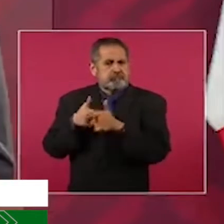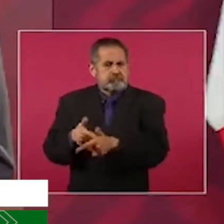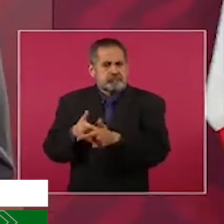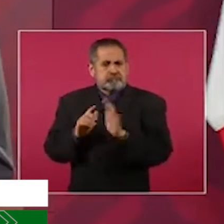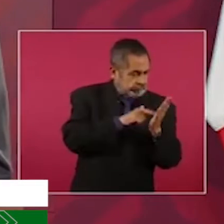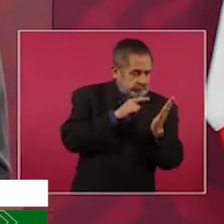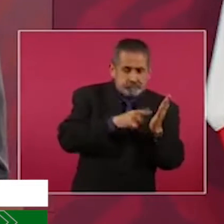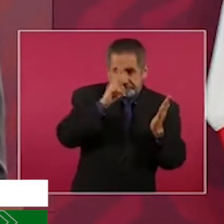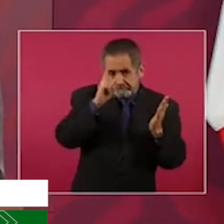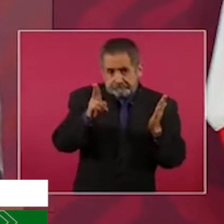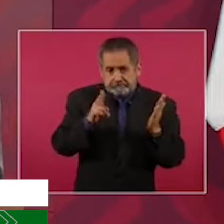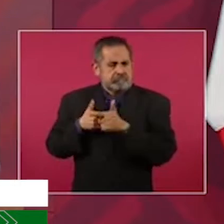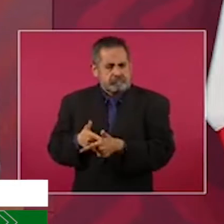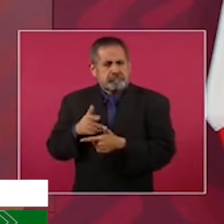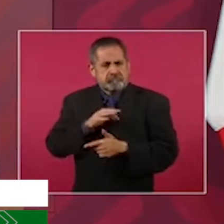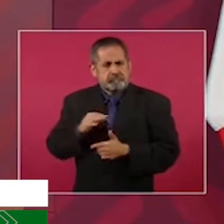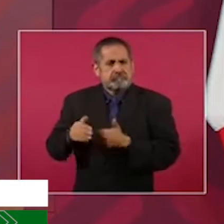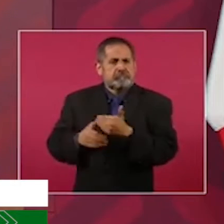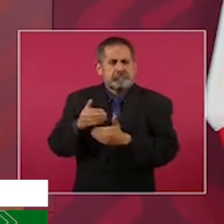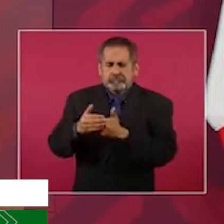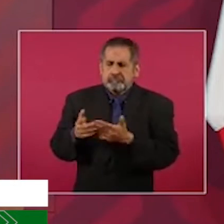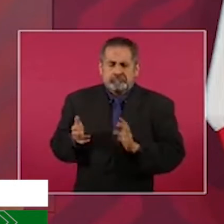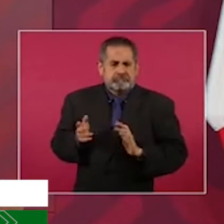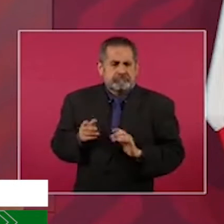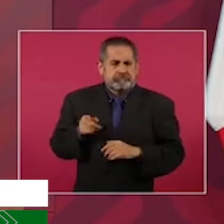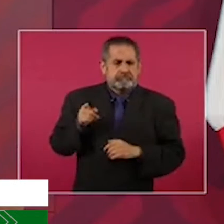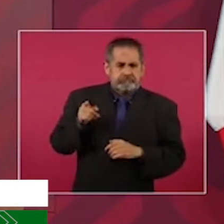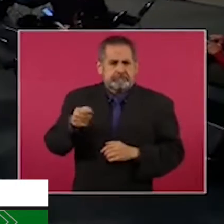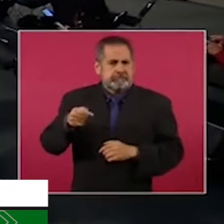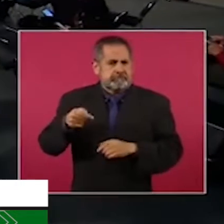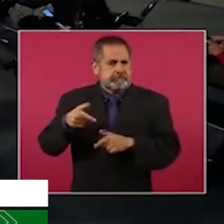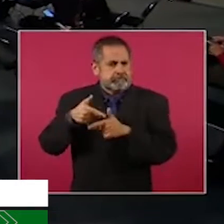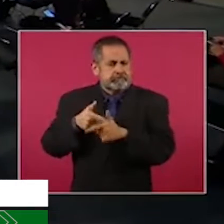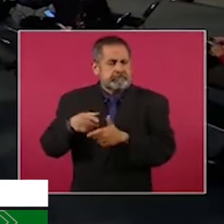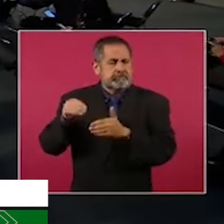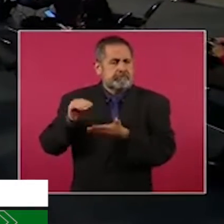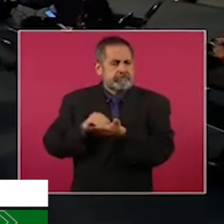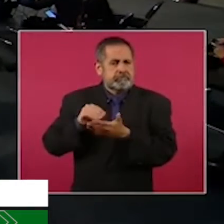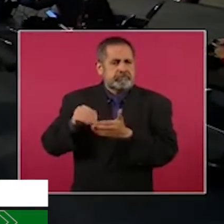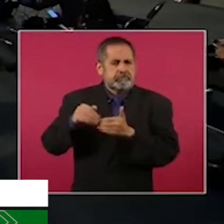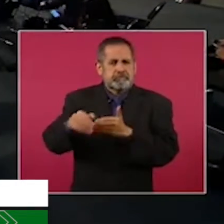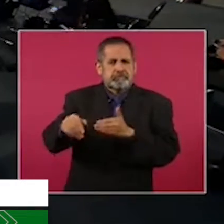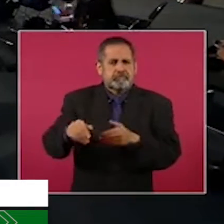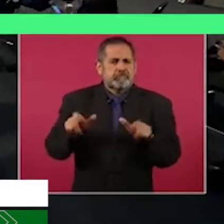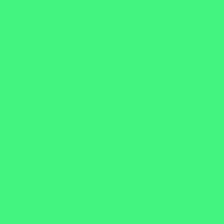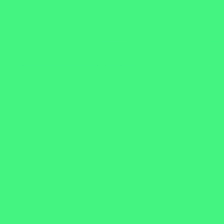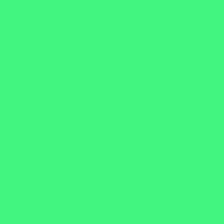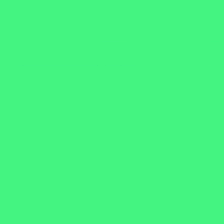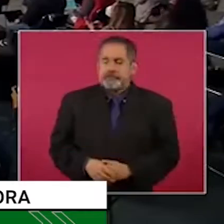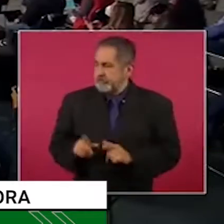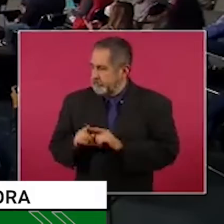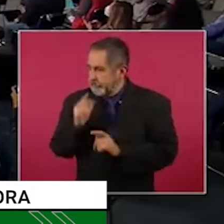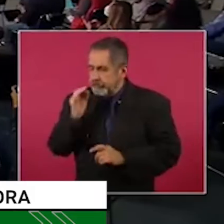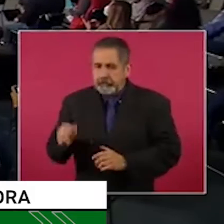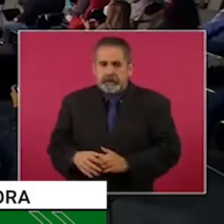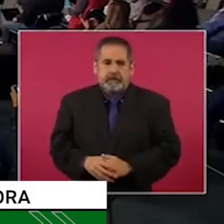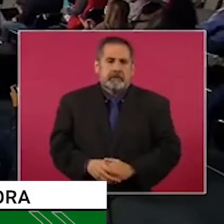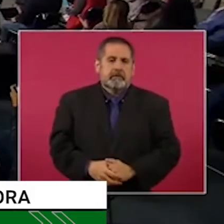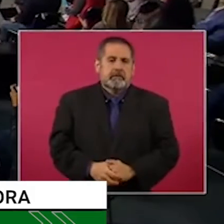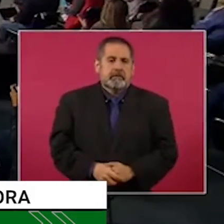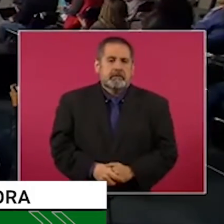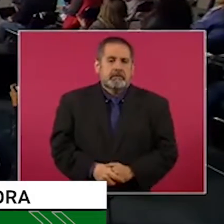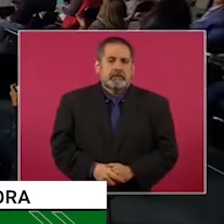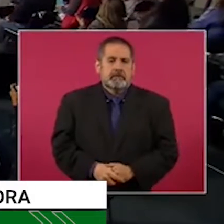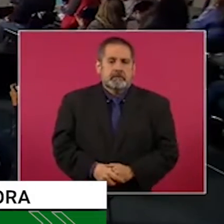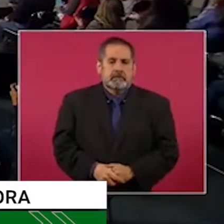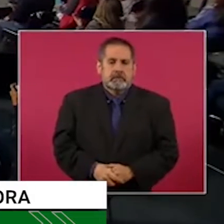que siga actuando, operando la Guardia Nacional. Ante la llegada